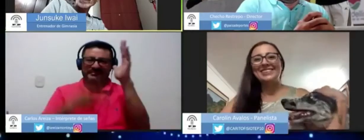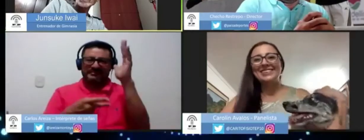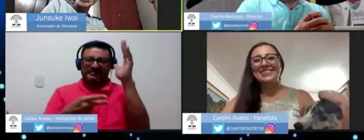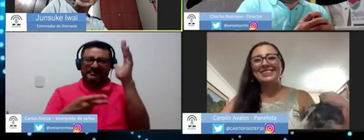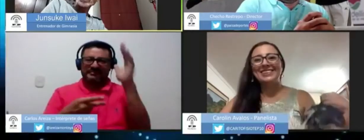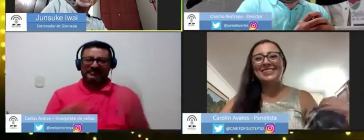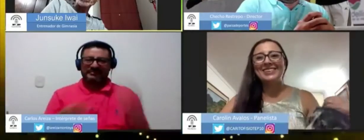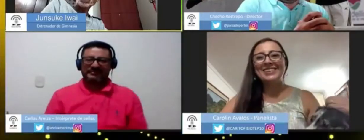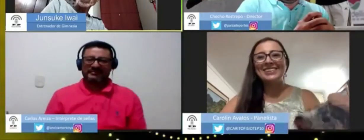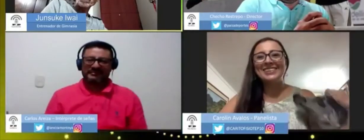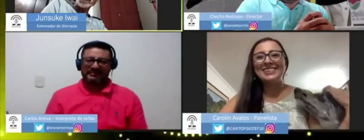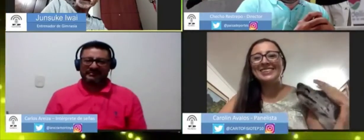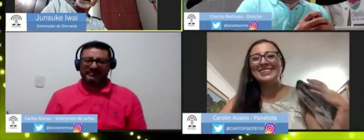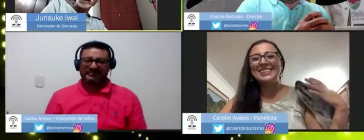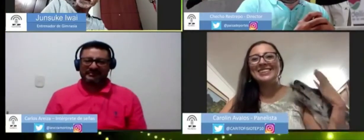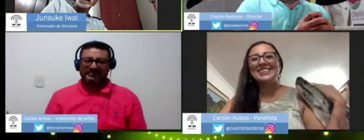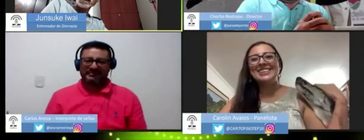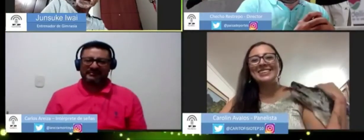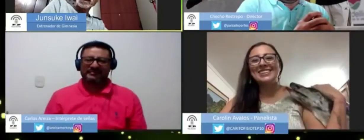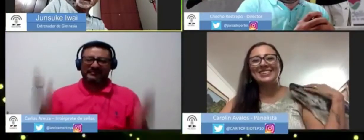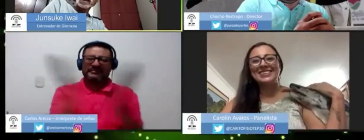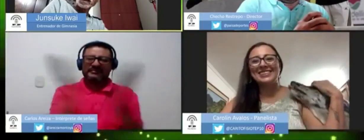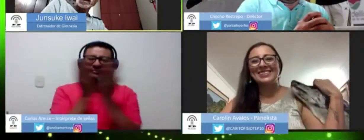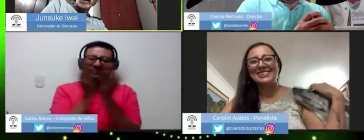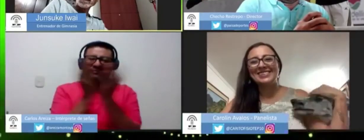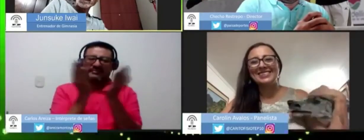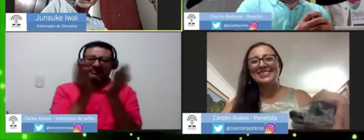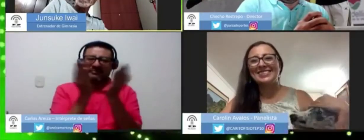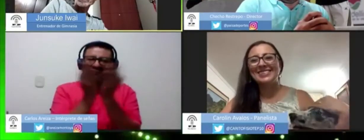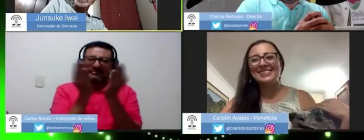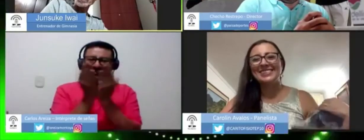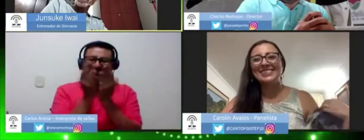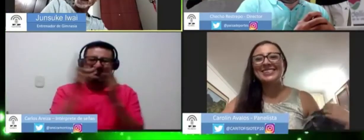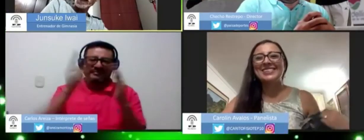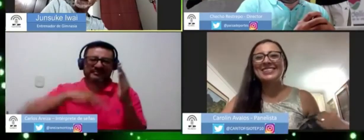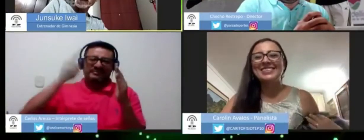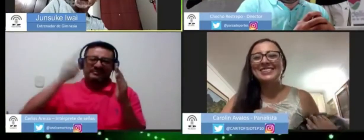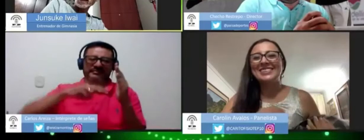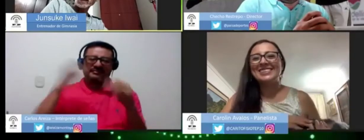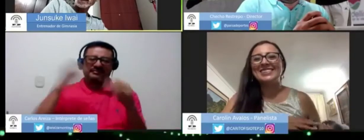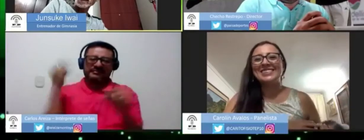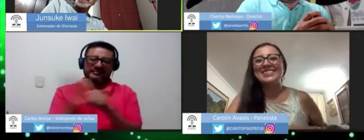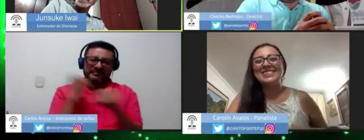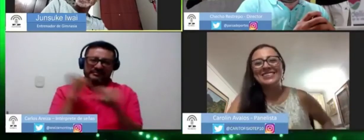hay que estudiar un poquito más y hay que meter más